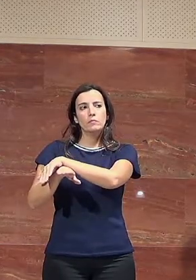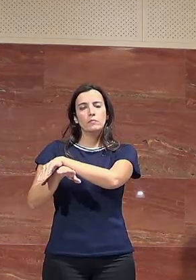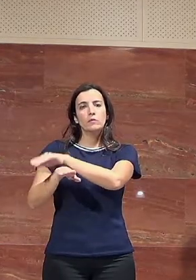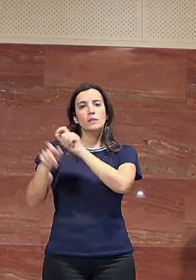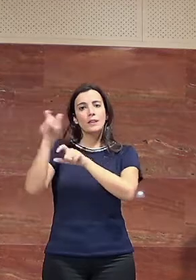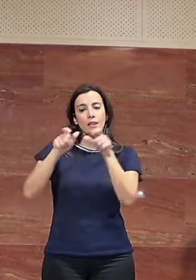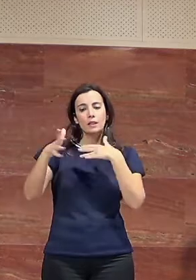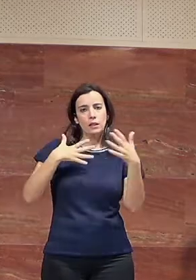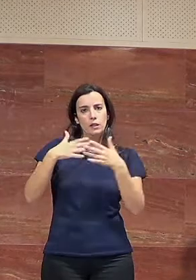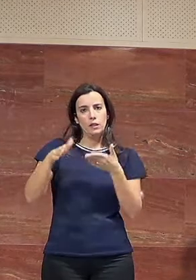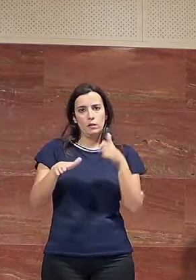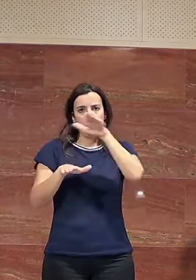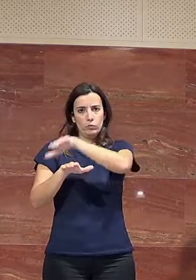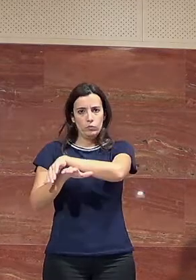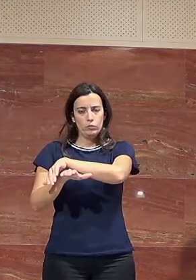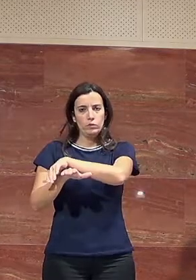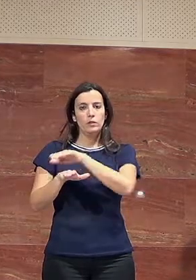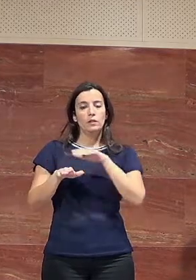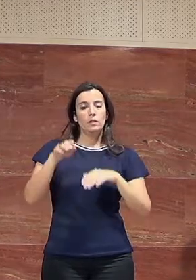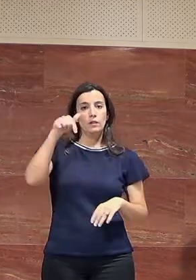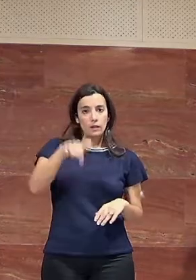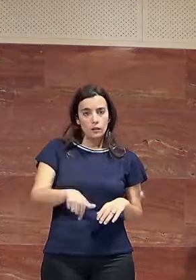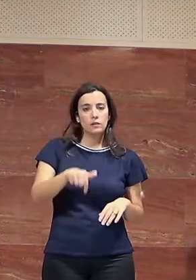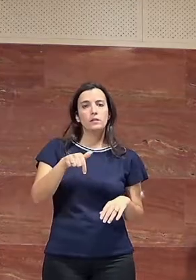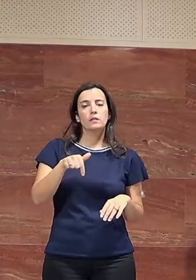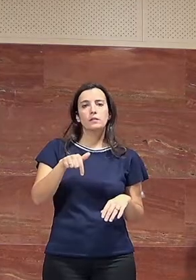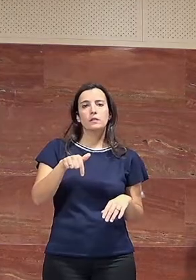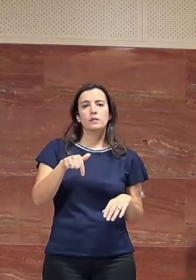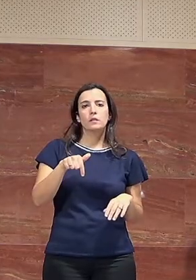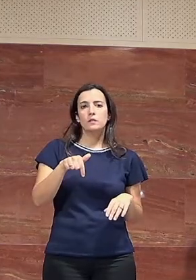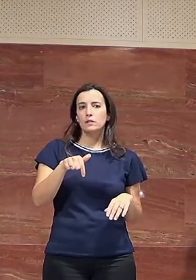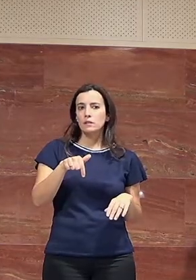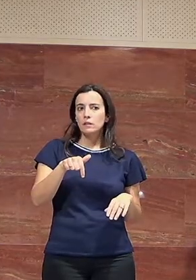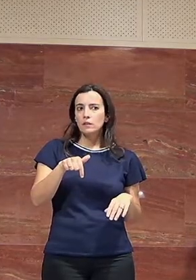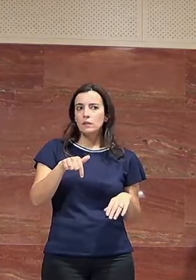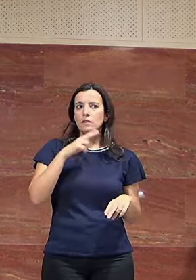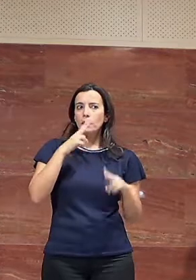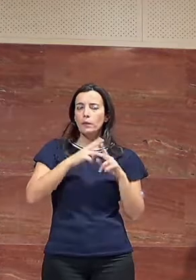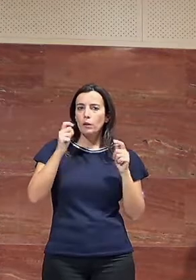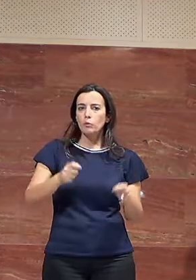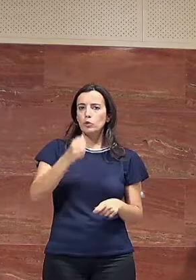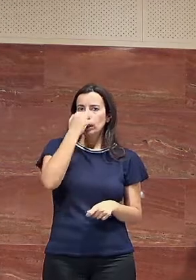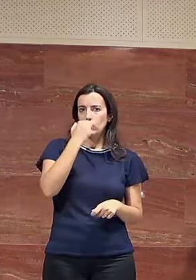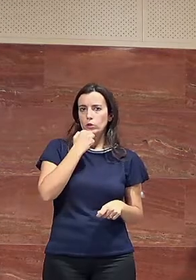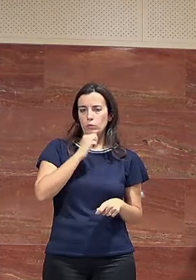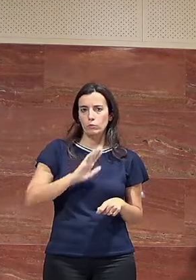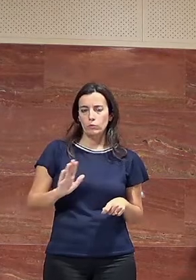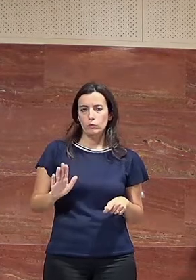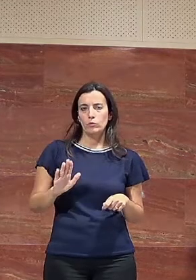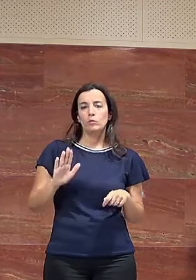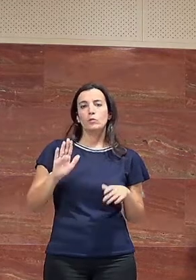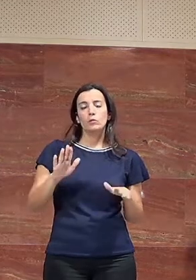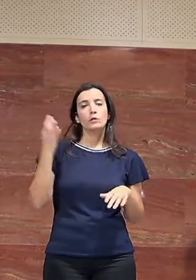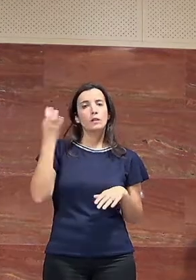gente. Aquí eso hay un sector ideológico que diría que es terrorismo. Entonces hay que tener